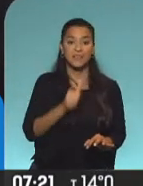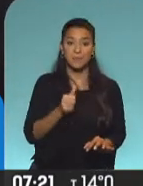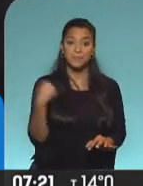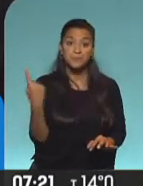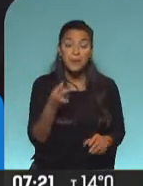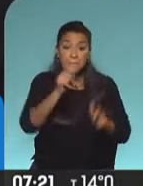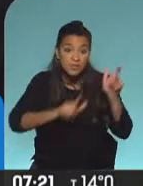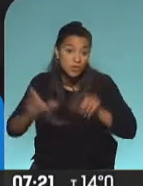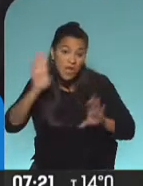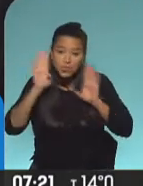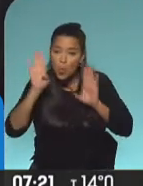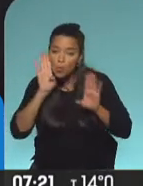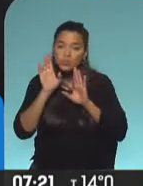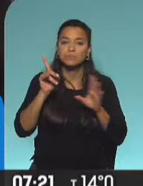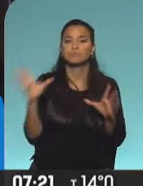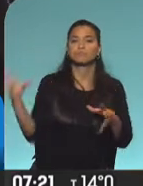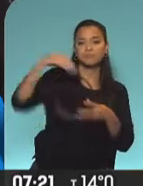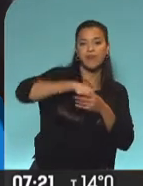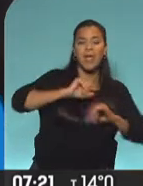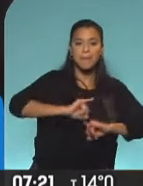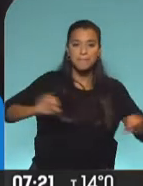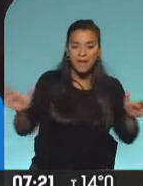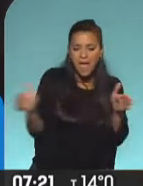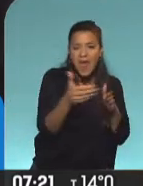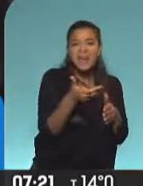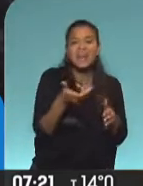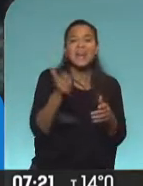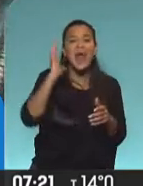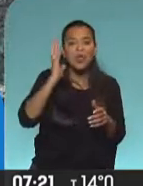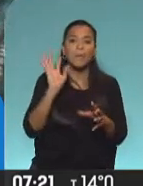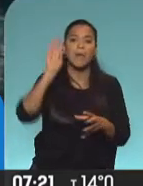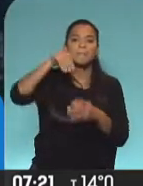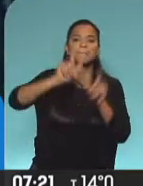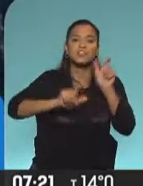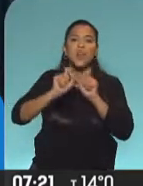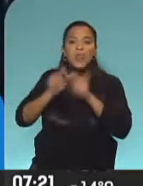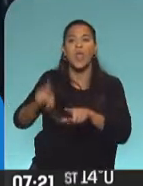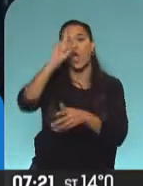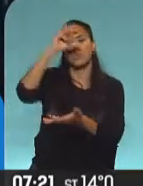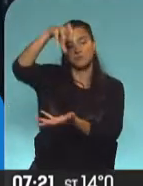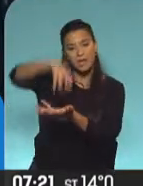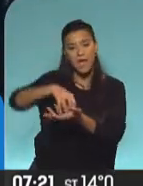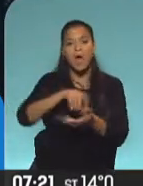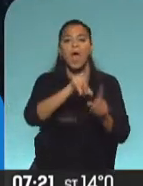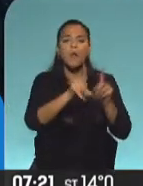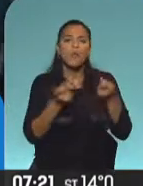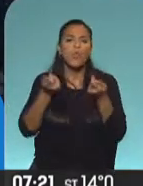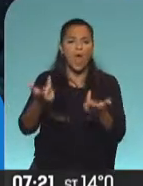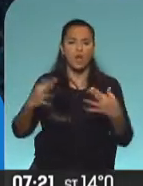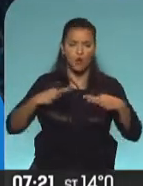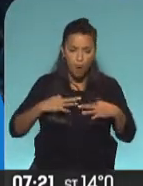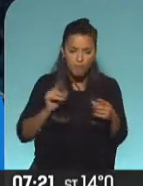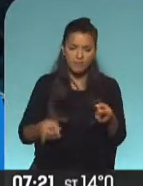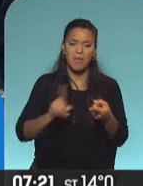oyentes se unieron a esta campaña de juntas radios para la gente del hospital pasaron las radios algunos también dieron ropa